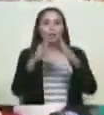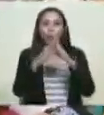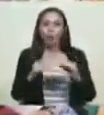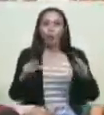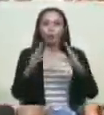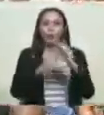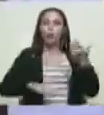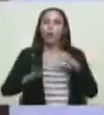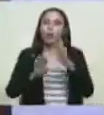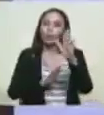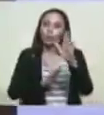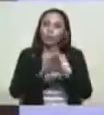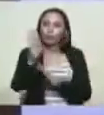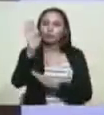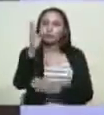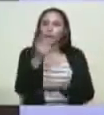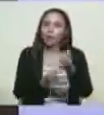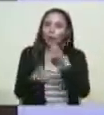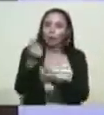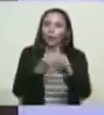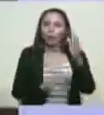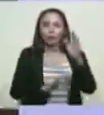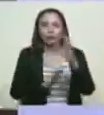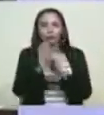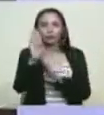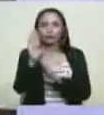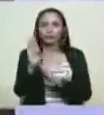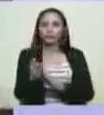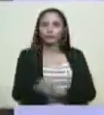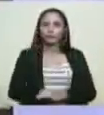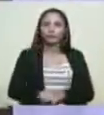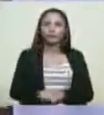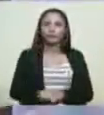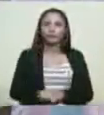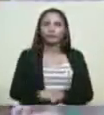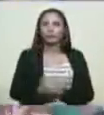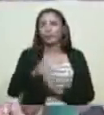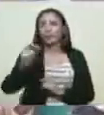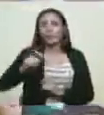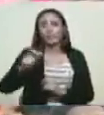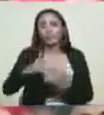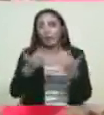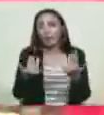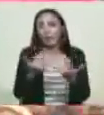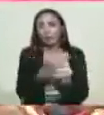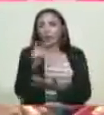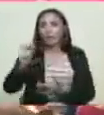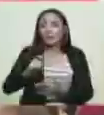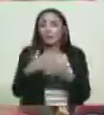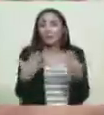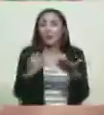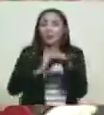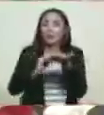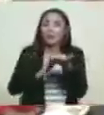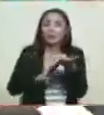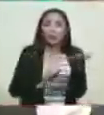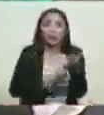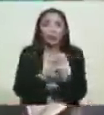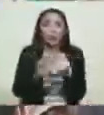la prosperidad y el crecimiento económico que necesita el pueblo, que necesita nuestra